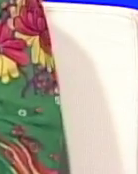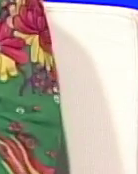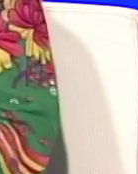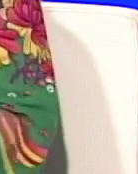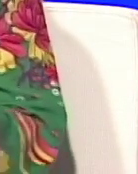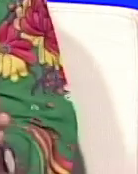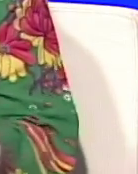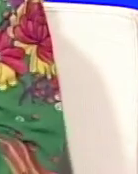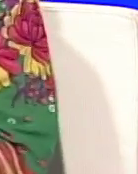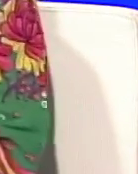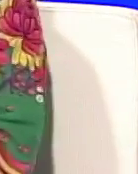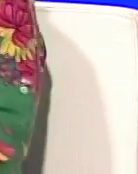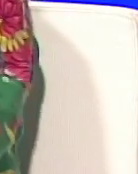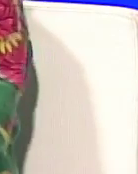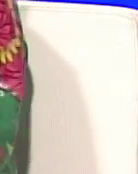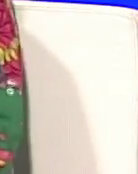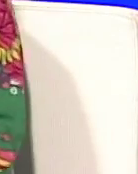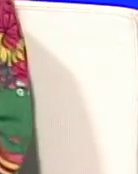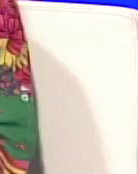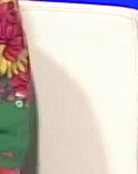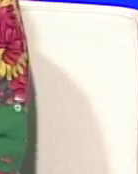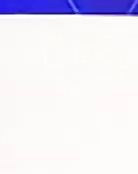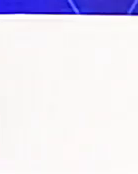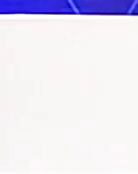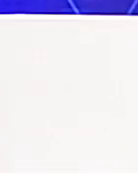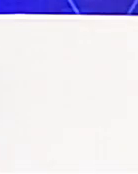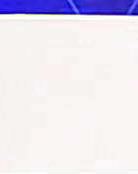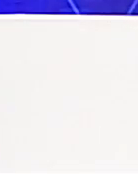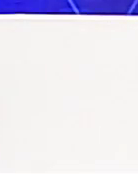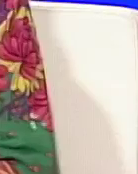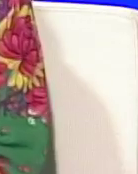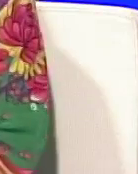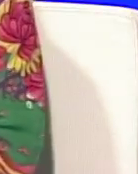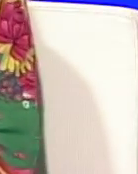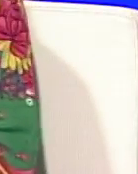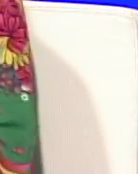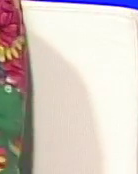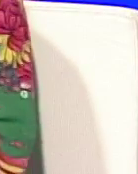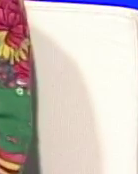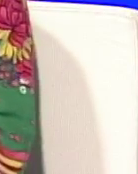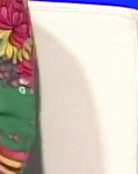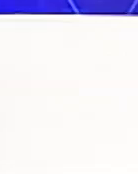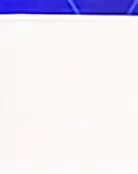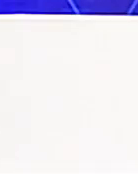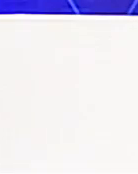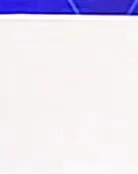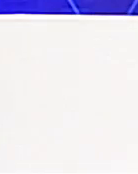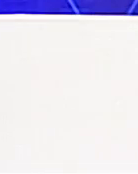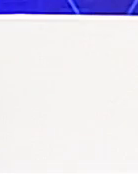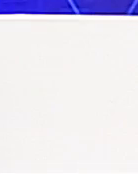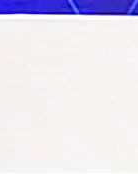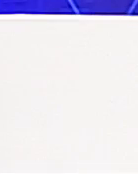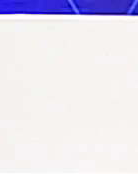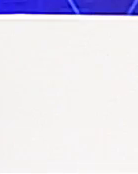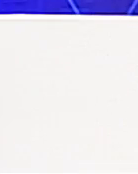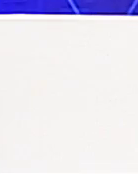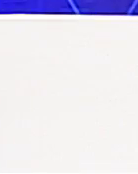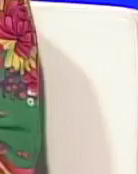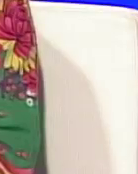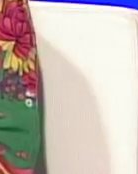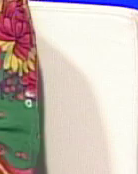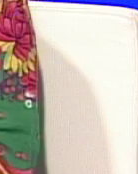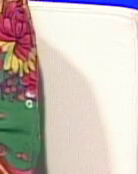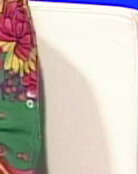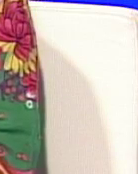las pensiones a todos los venezolanos y a todas las venezolanas. Solo en revolución eso es posible. Muchísimas gracias por estar con nosotros hoy en Entrevista